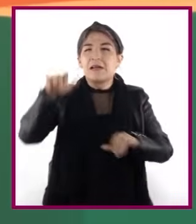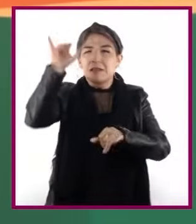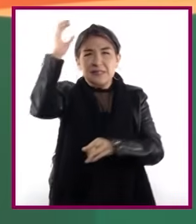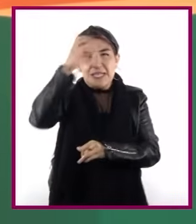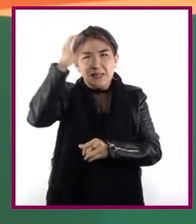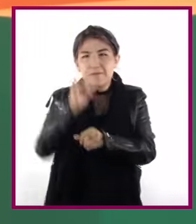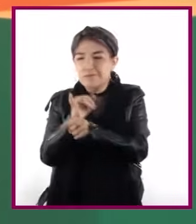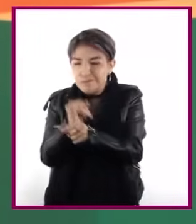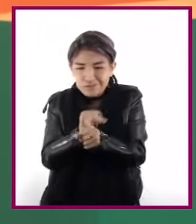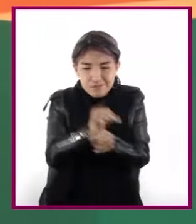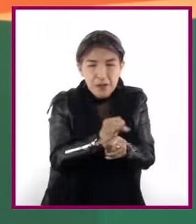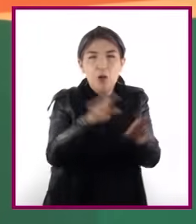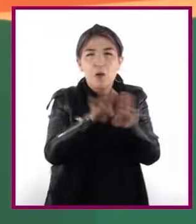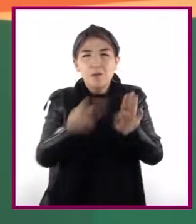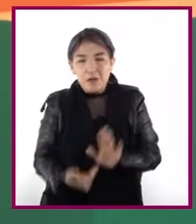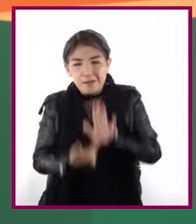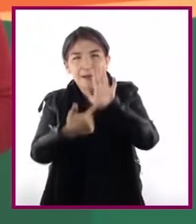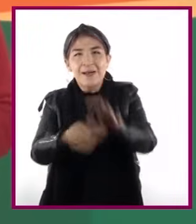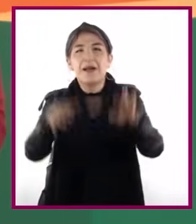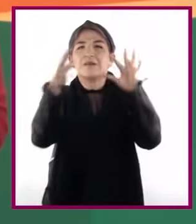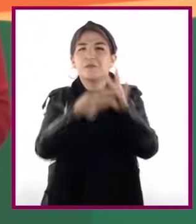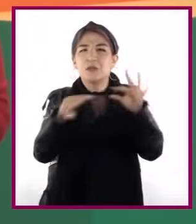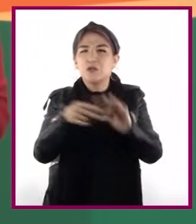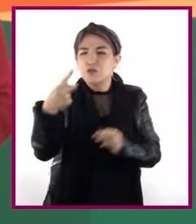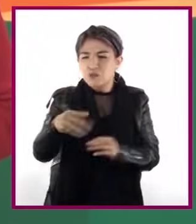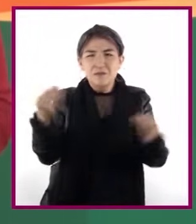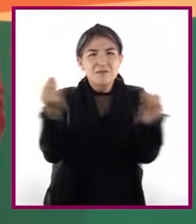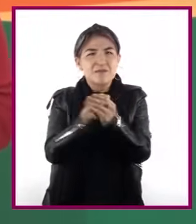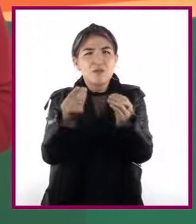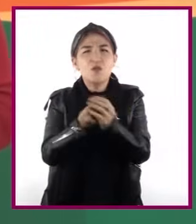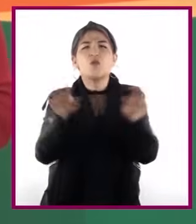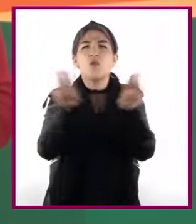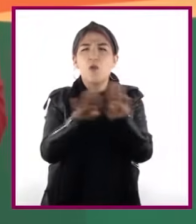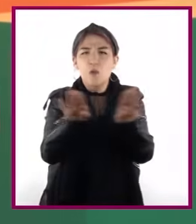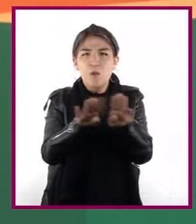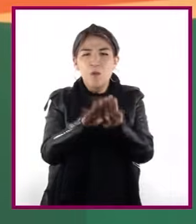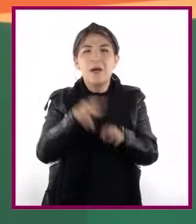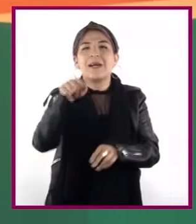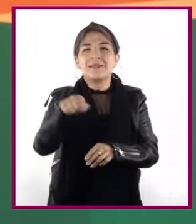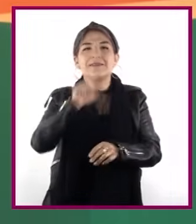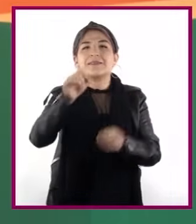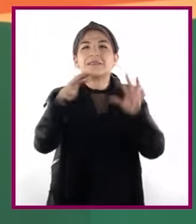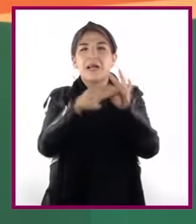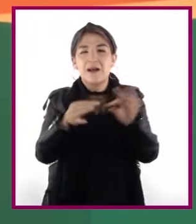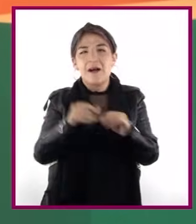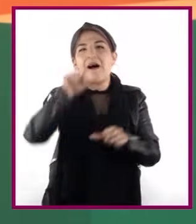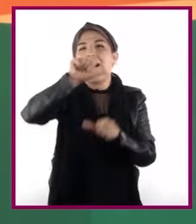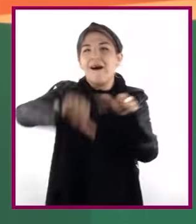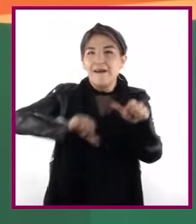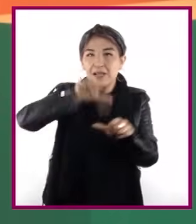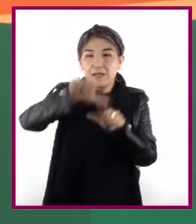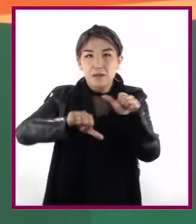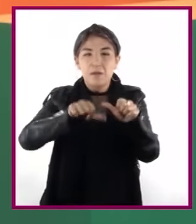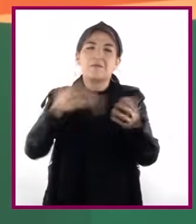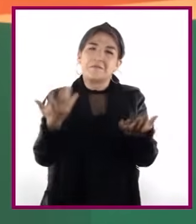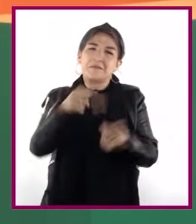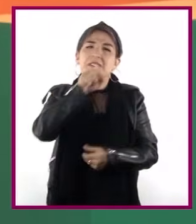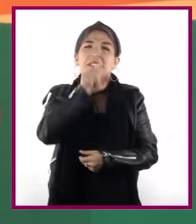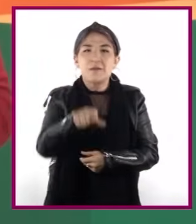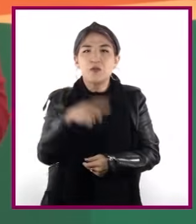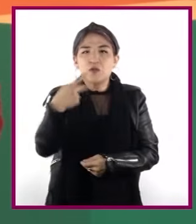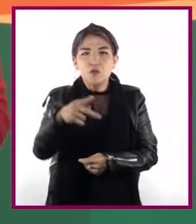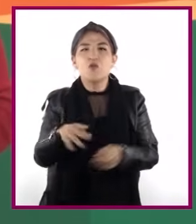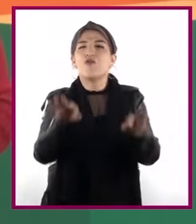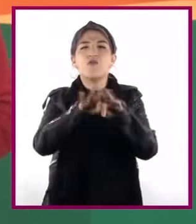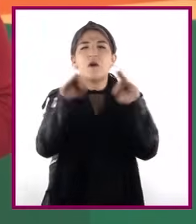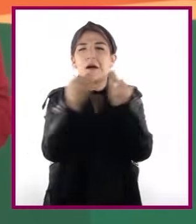varios modelos para explicar cómo está formada la materia, considerando partículas como el átomo. Sin embargo, un modelo